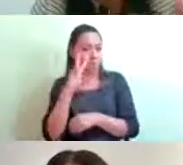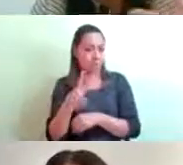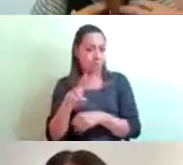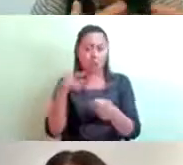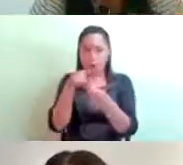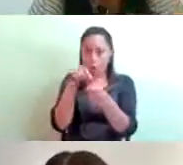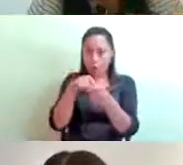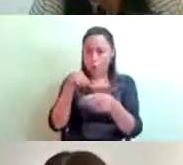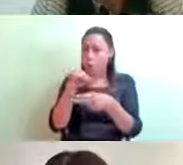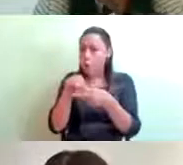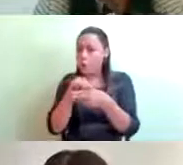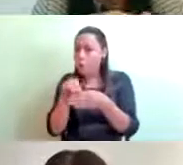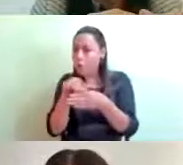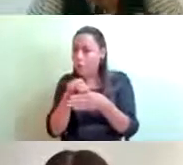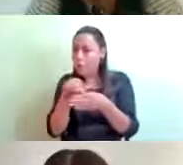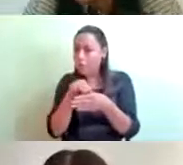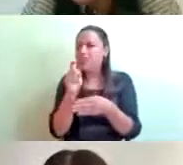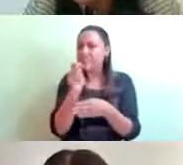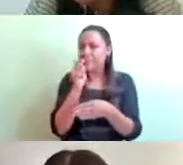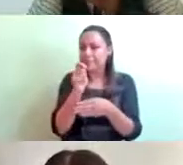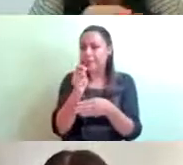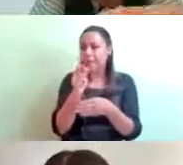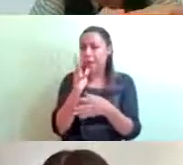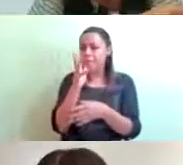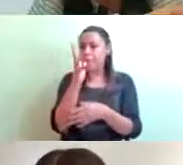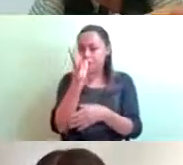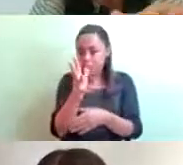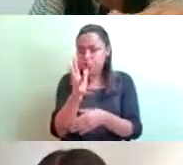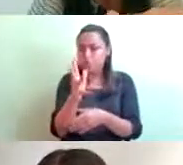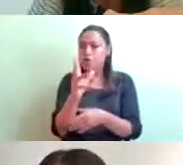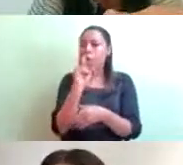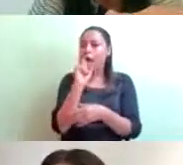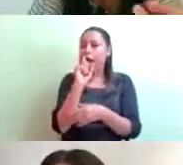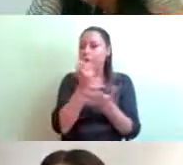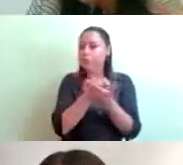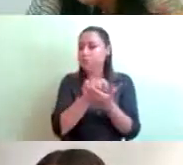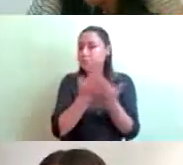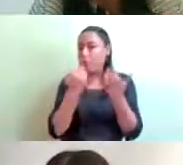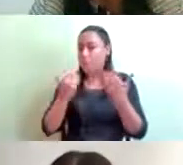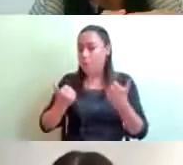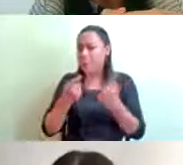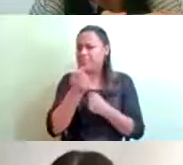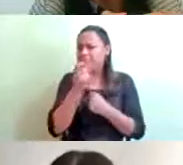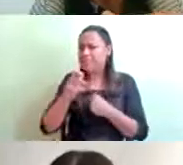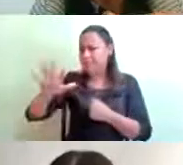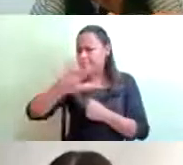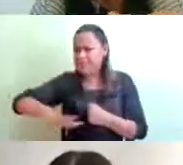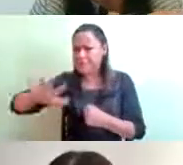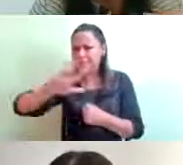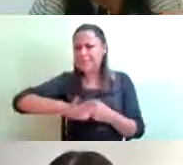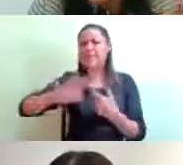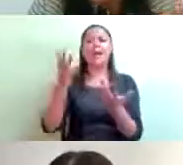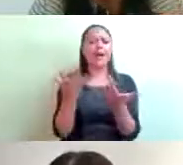hay una proyección de escasez económica del agua. Significa que son regiones en donde pues